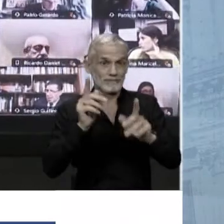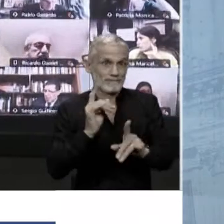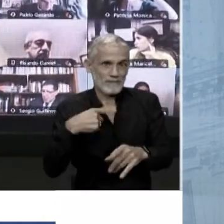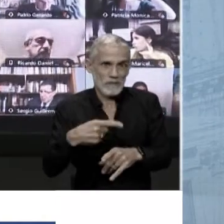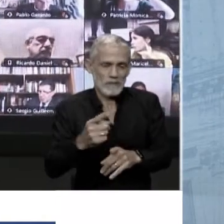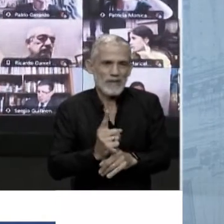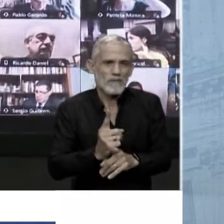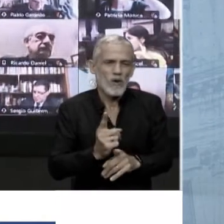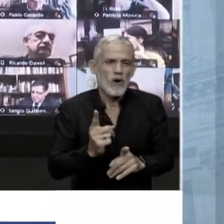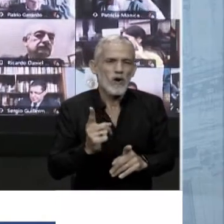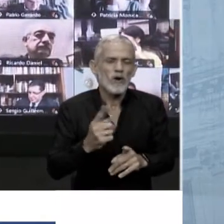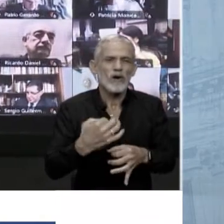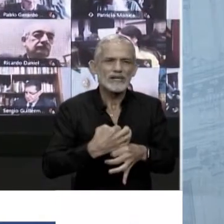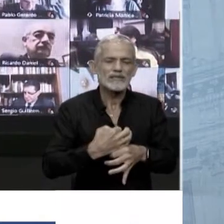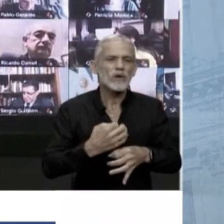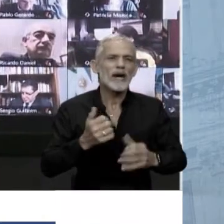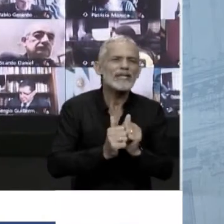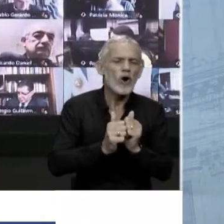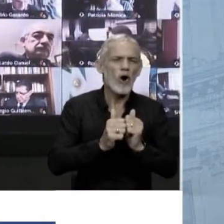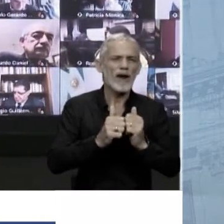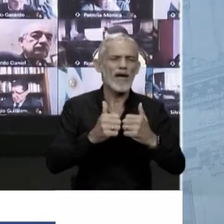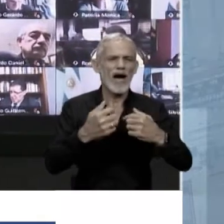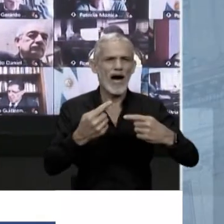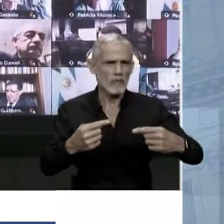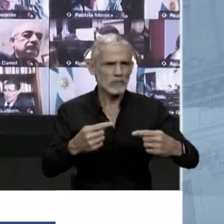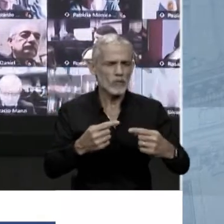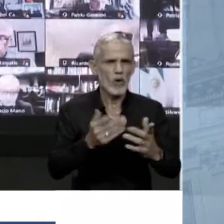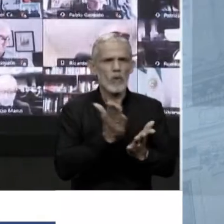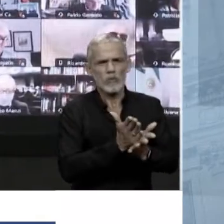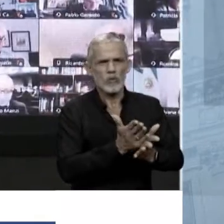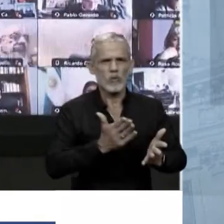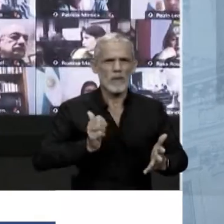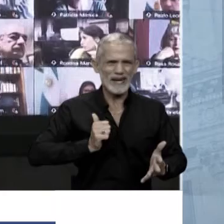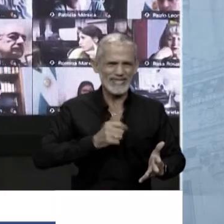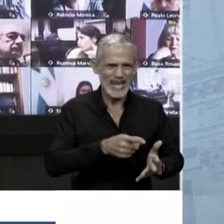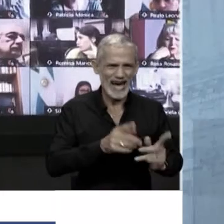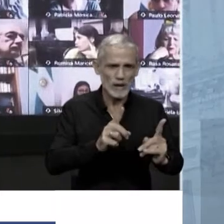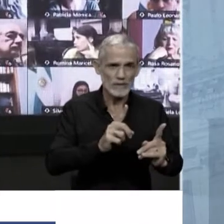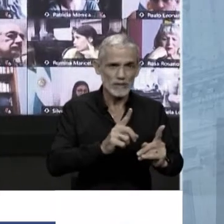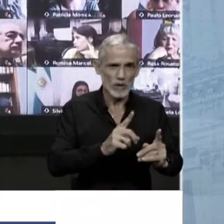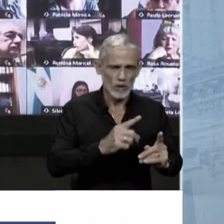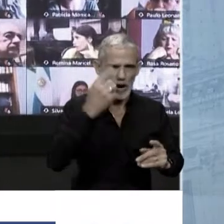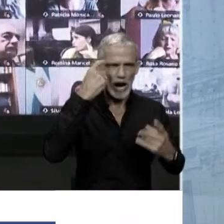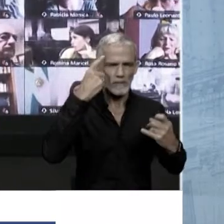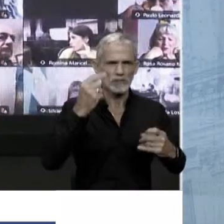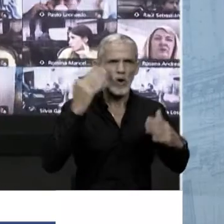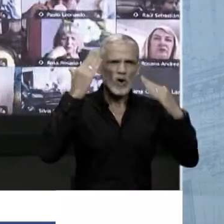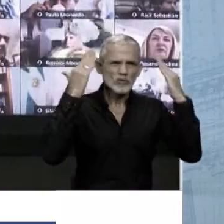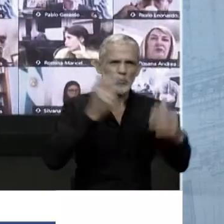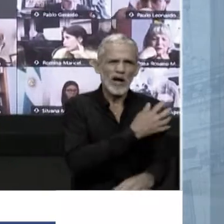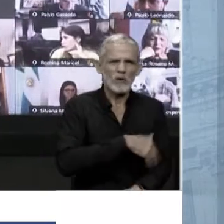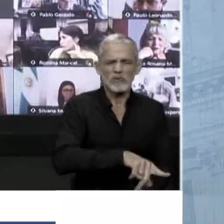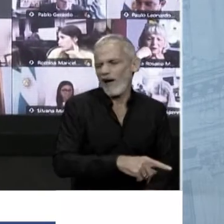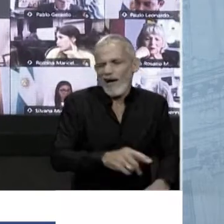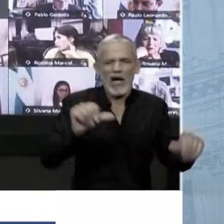enseñó? Muchos años de historia, una dictadura de por medio, que los sueños de los humildes no